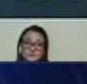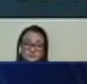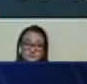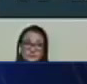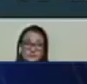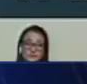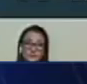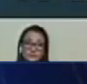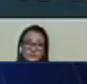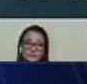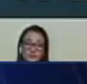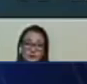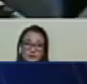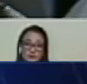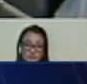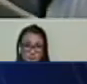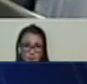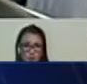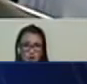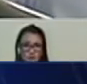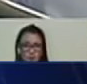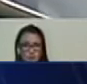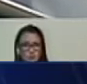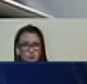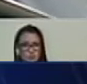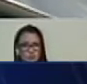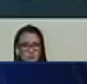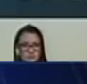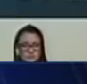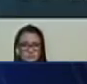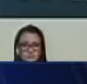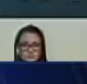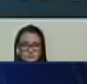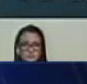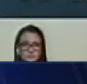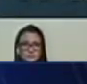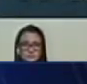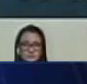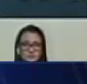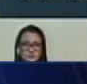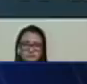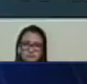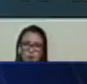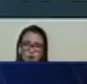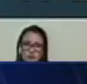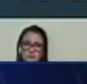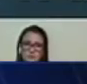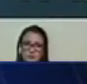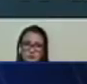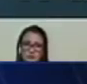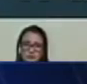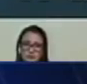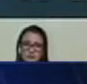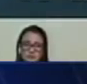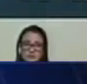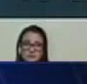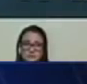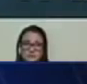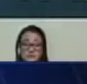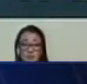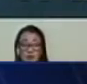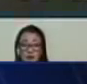Volvemos a noticias nacionales. Y es que el jefe del comando de campaña, Simón Bolívar Jorge Rodríguez, acompañado de la Secretaría del Movimiento